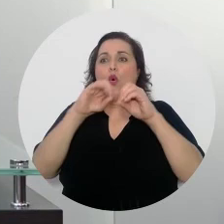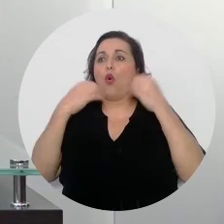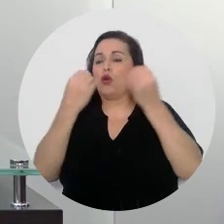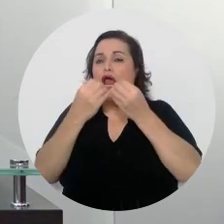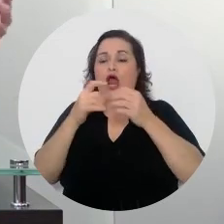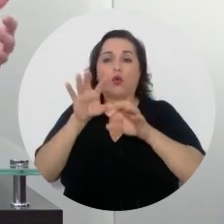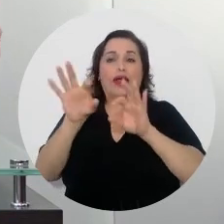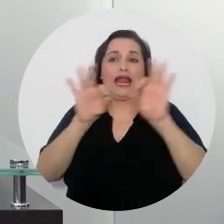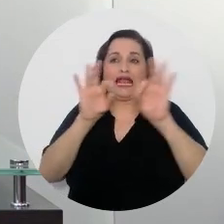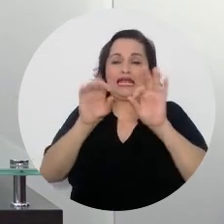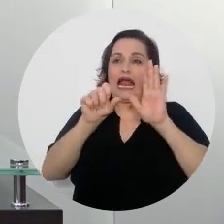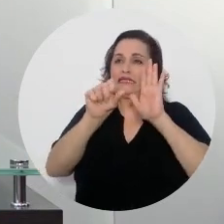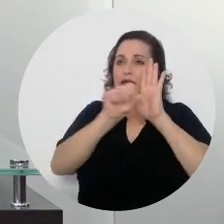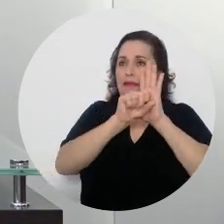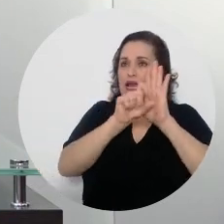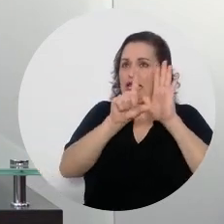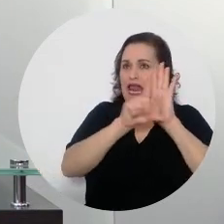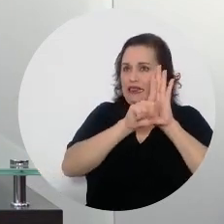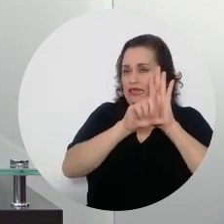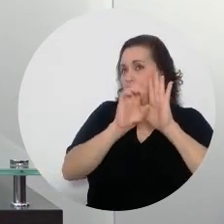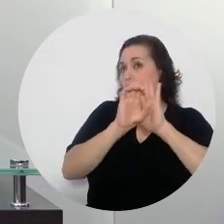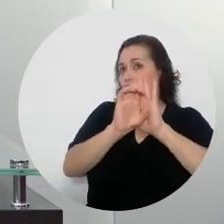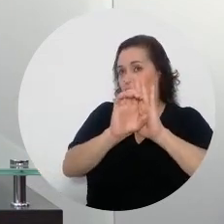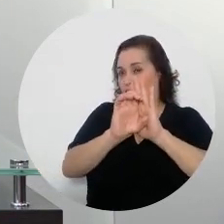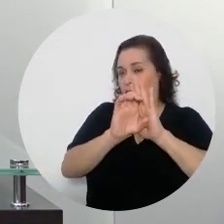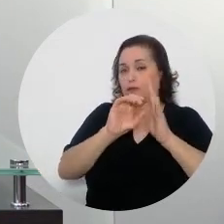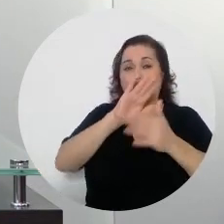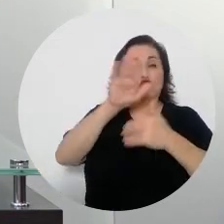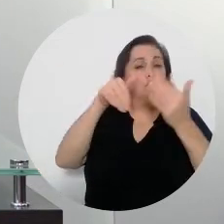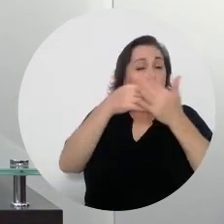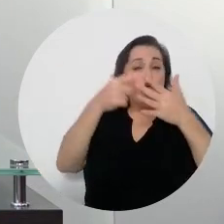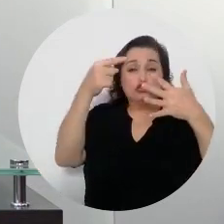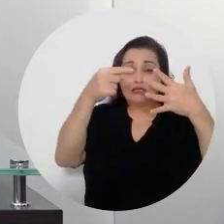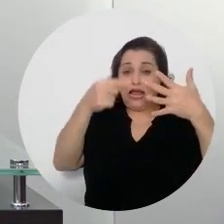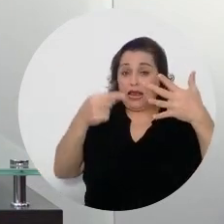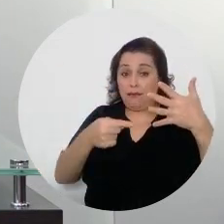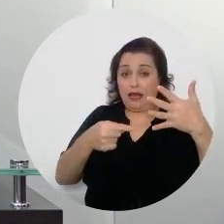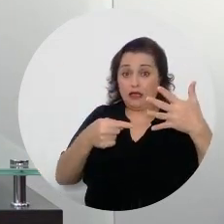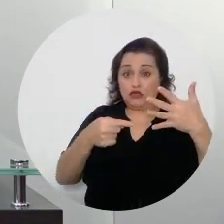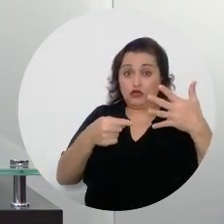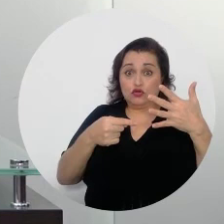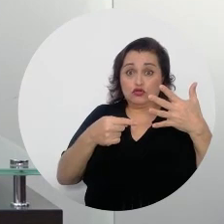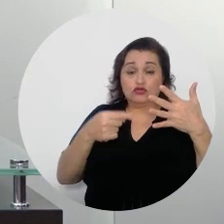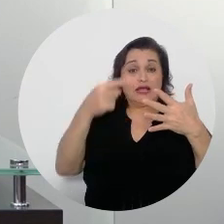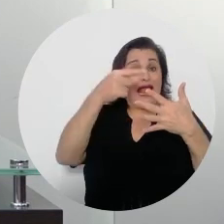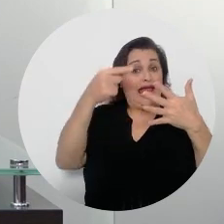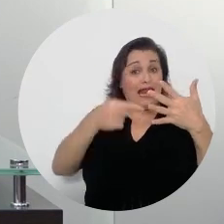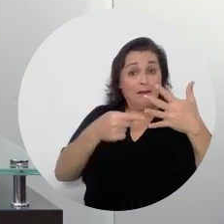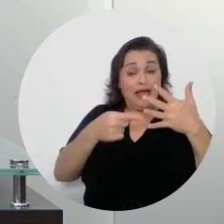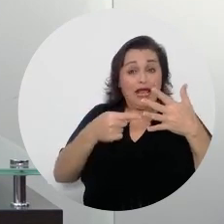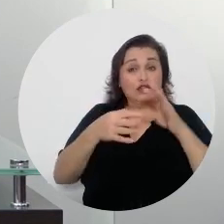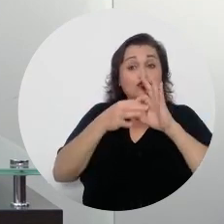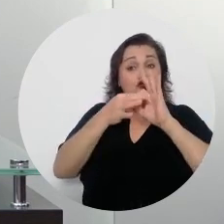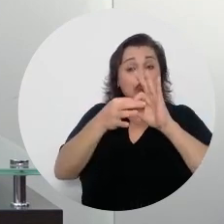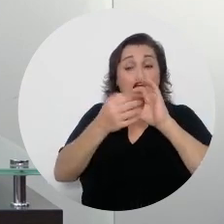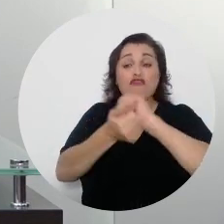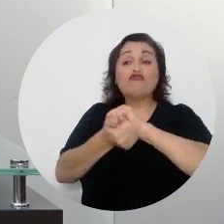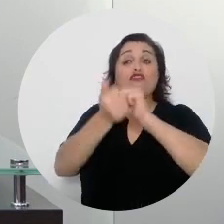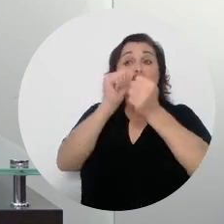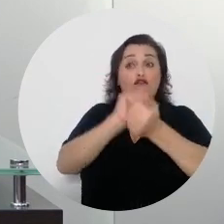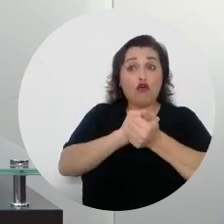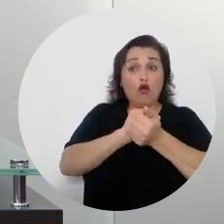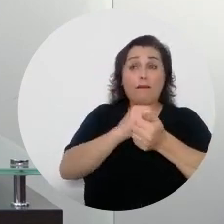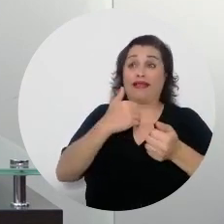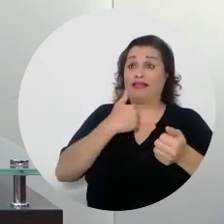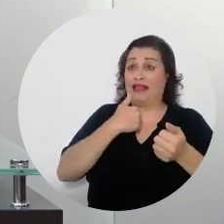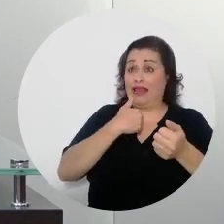órgano a elegir, en este caso de la Asamblea Legislativa. Todos esos elementos son elementos que en caso de